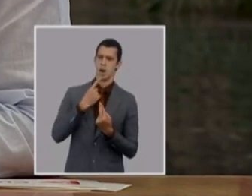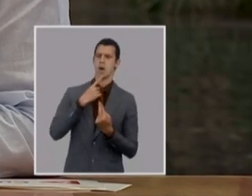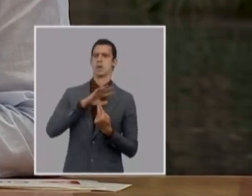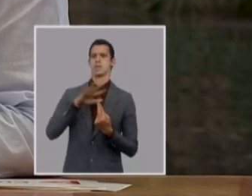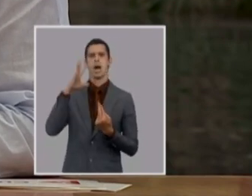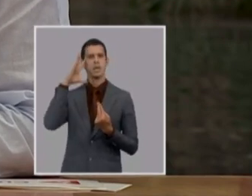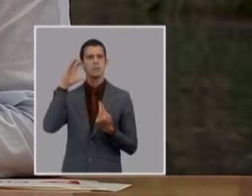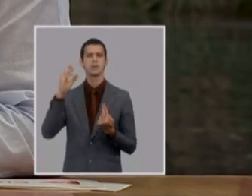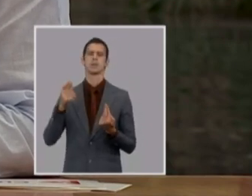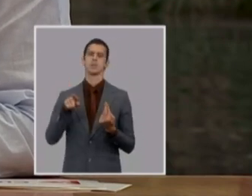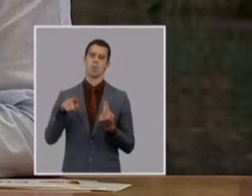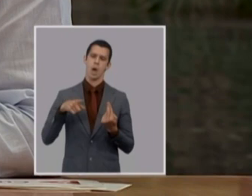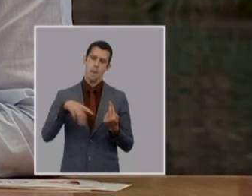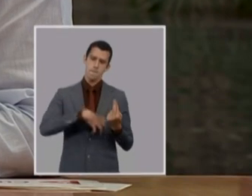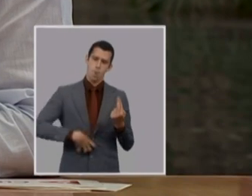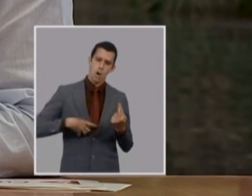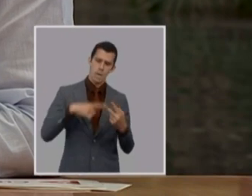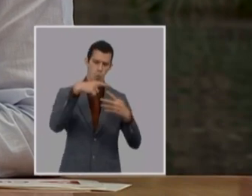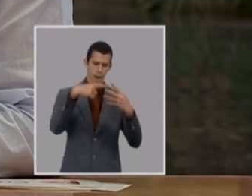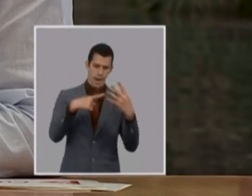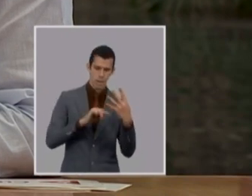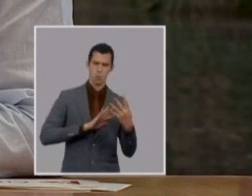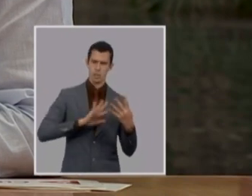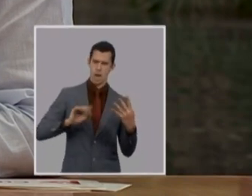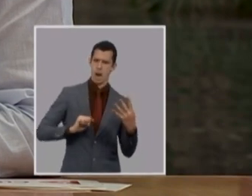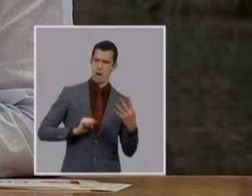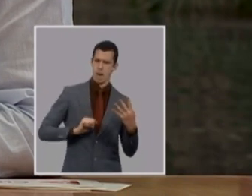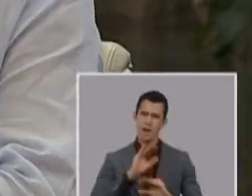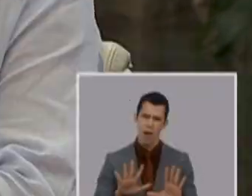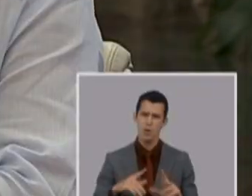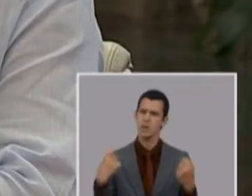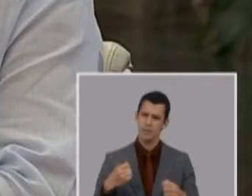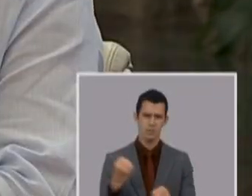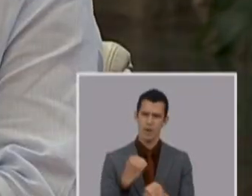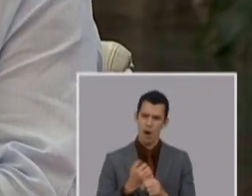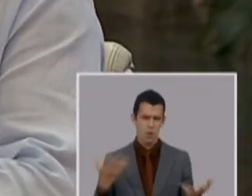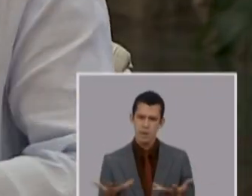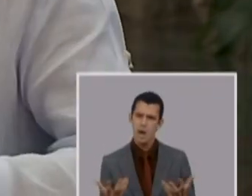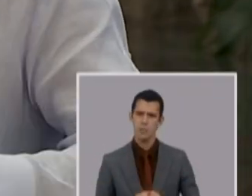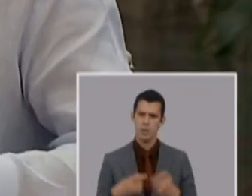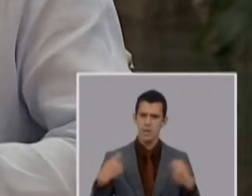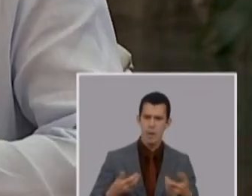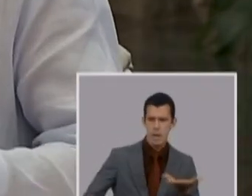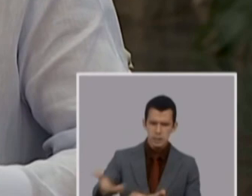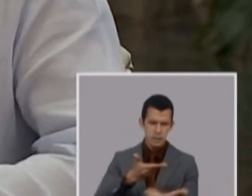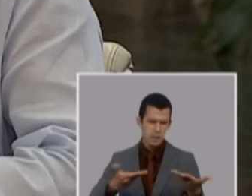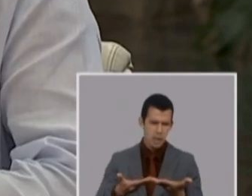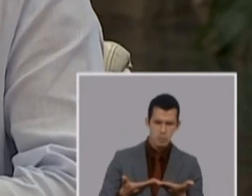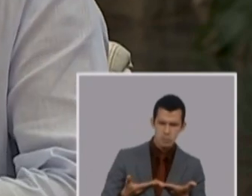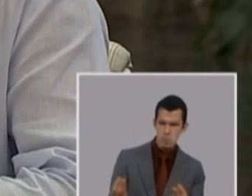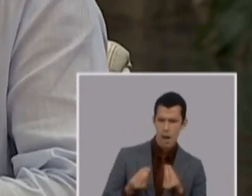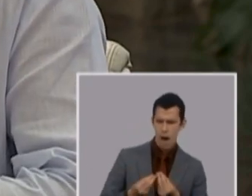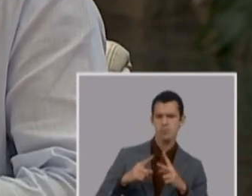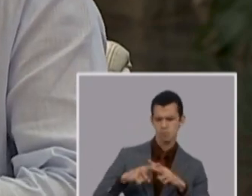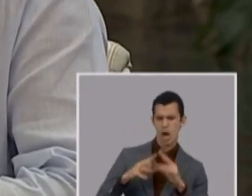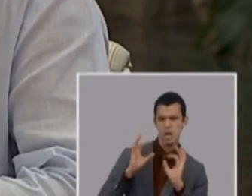entre entre los cubanos y al respeto nosotros lo que tenemos que propiciar aunque